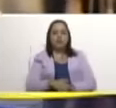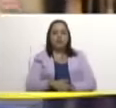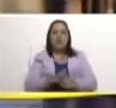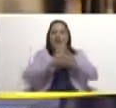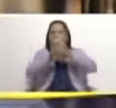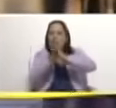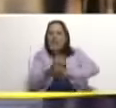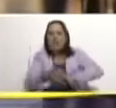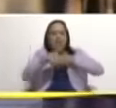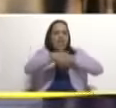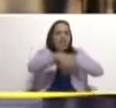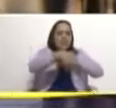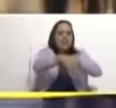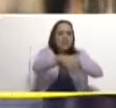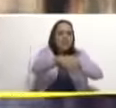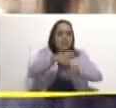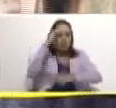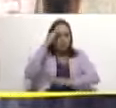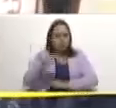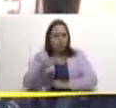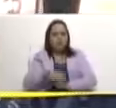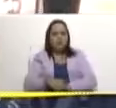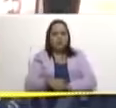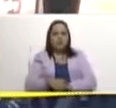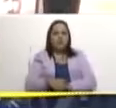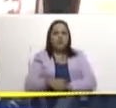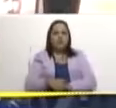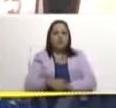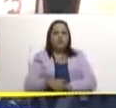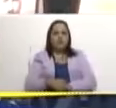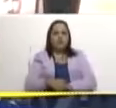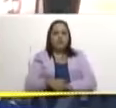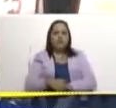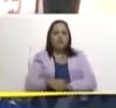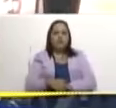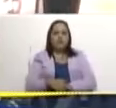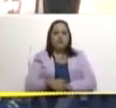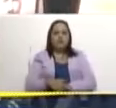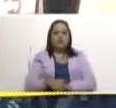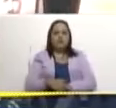Destrozaron el ejército, lo licenciaron.